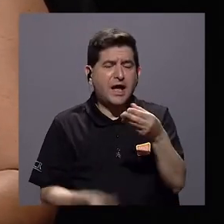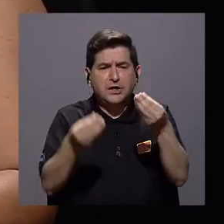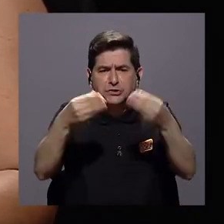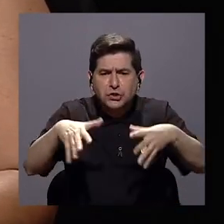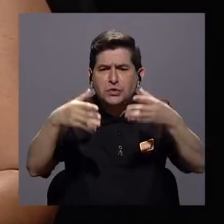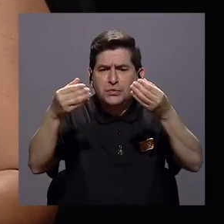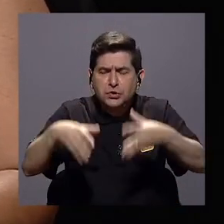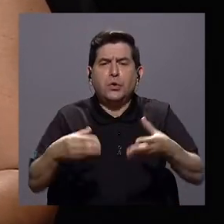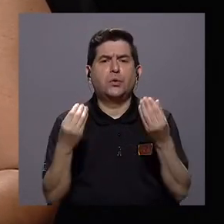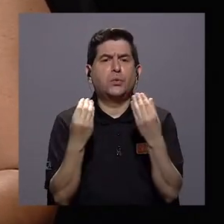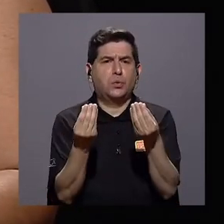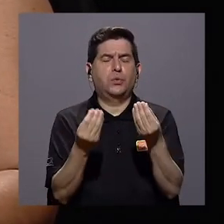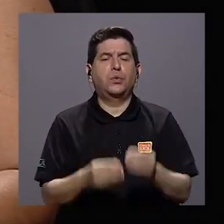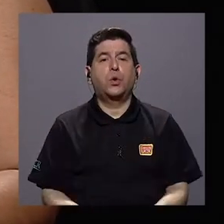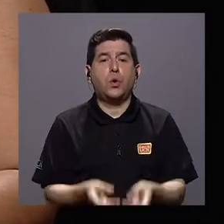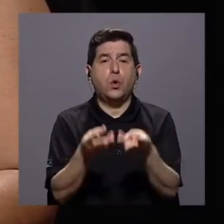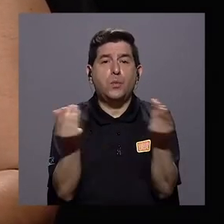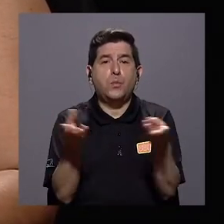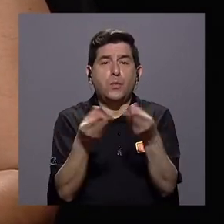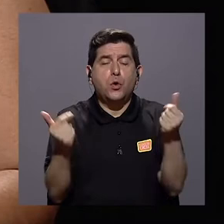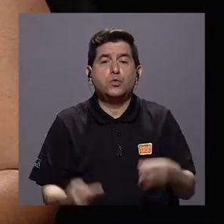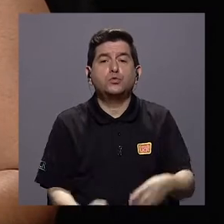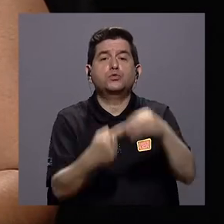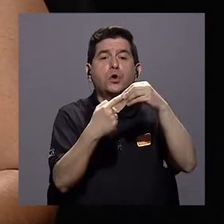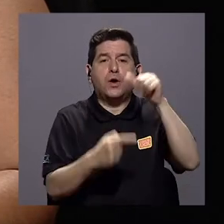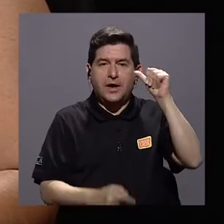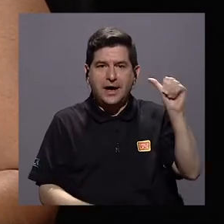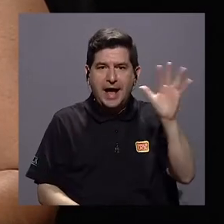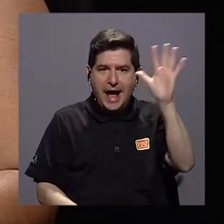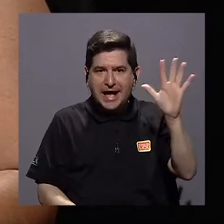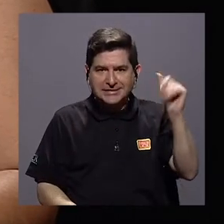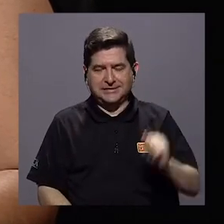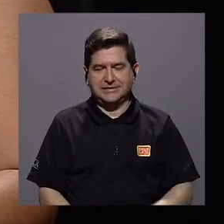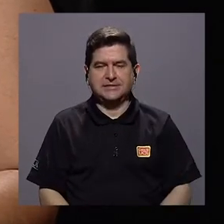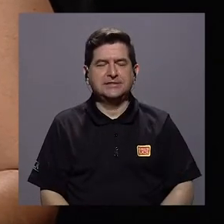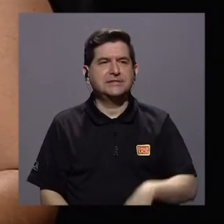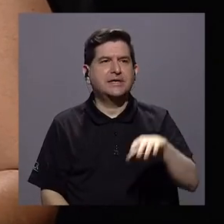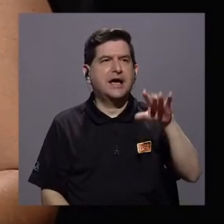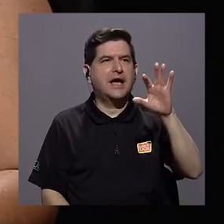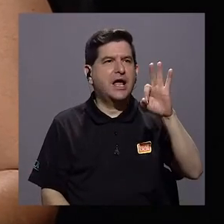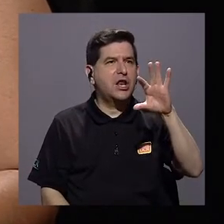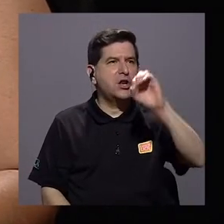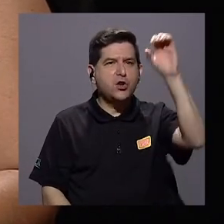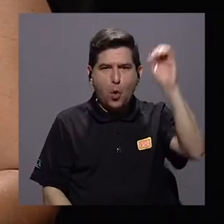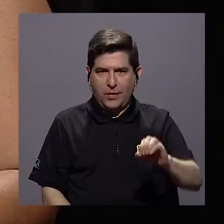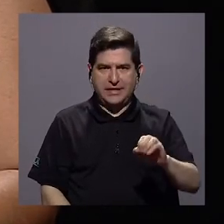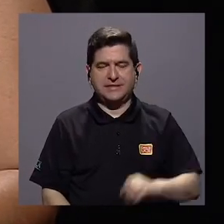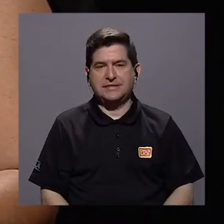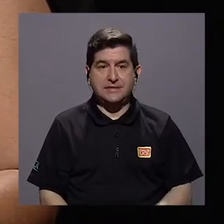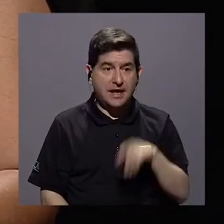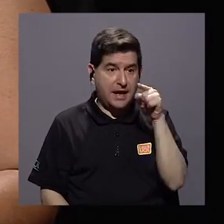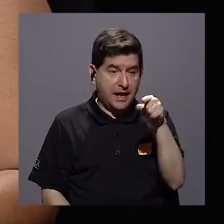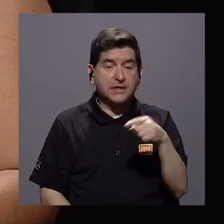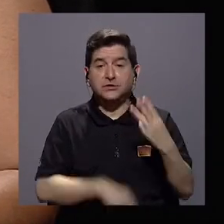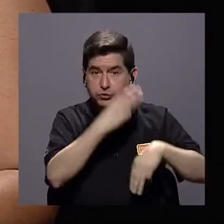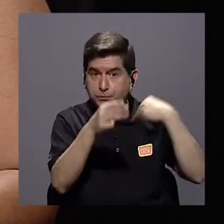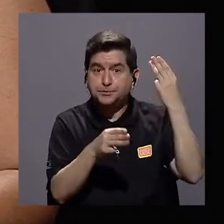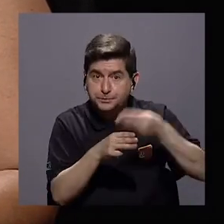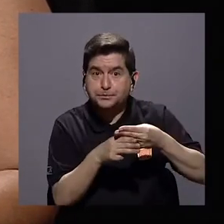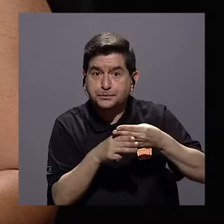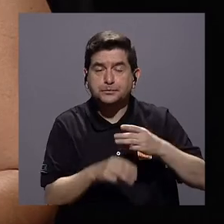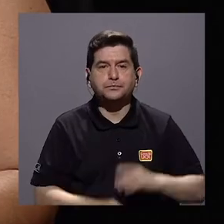sobrantes. La mayor producción está en Asia, más del 90%, ¿verdad? Eso es a nivel